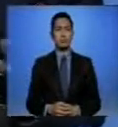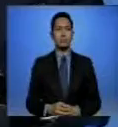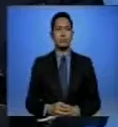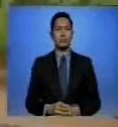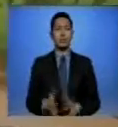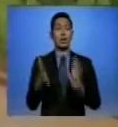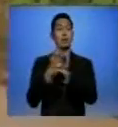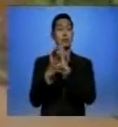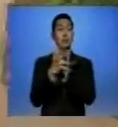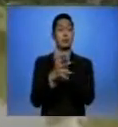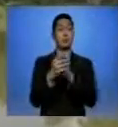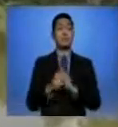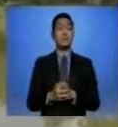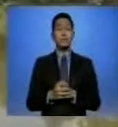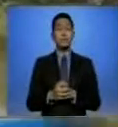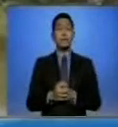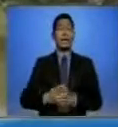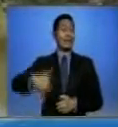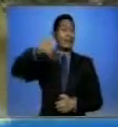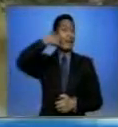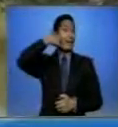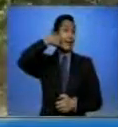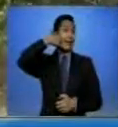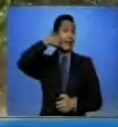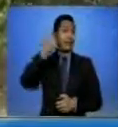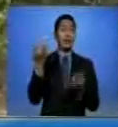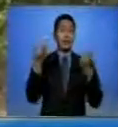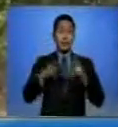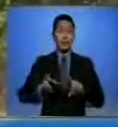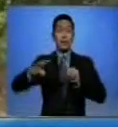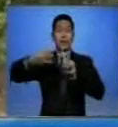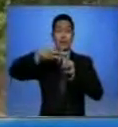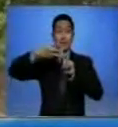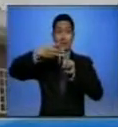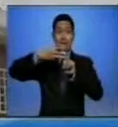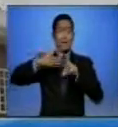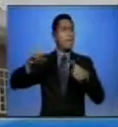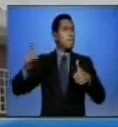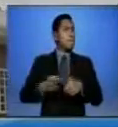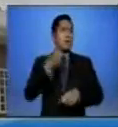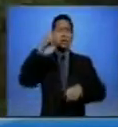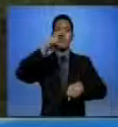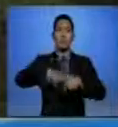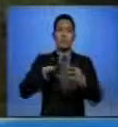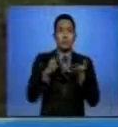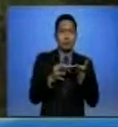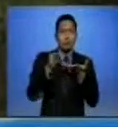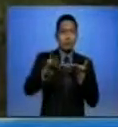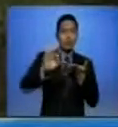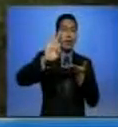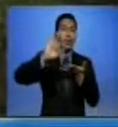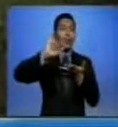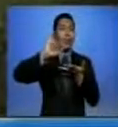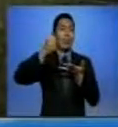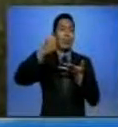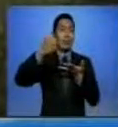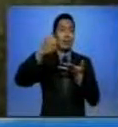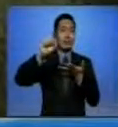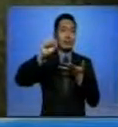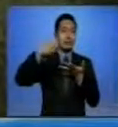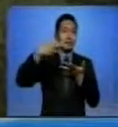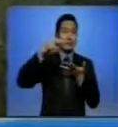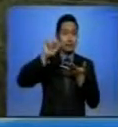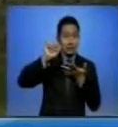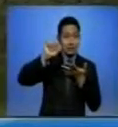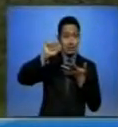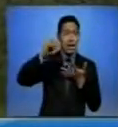les contamos ahora que la red de telefonía fija e internet por primera vez llegó al cantón taisha en morona Santiago en pleno corazón